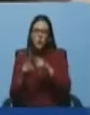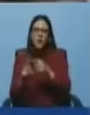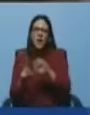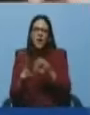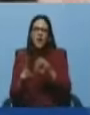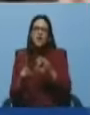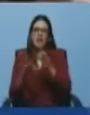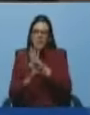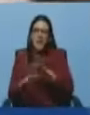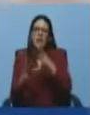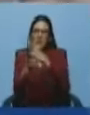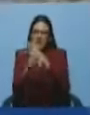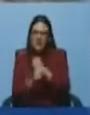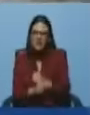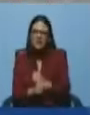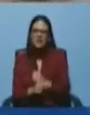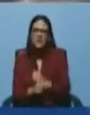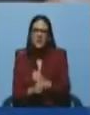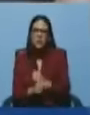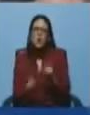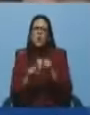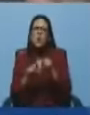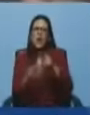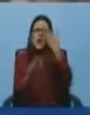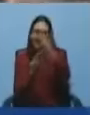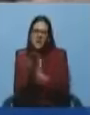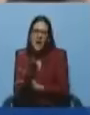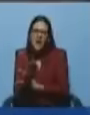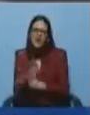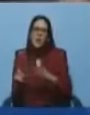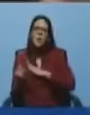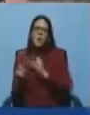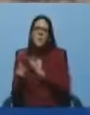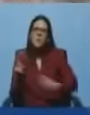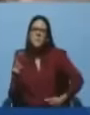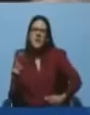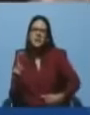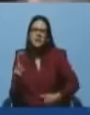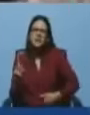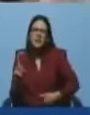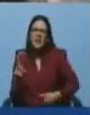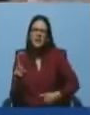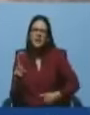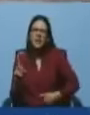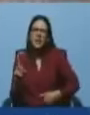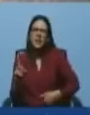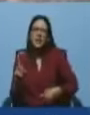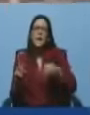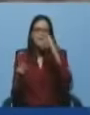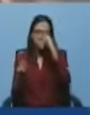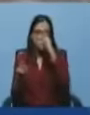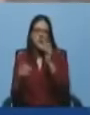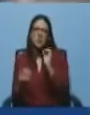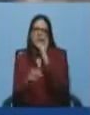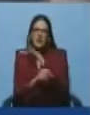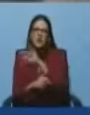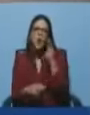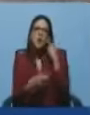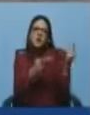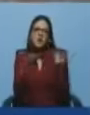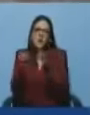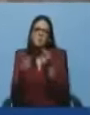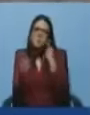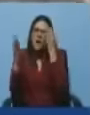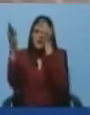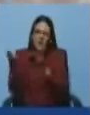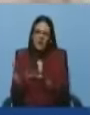ser recibido una carta de parte del presidente Boris, del presidente Putin, justamente invitándolo.